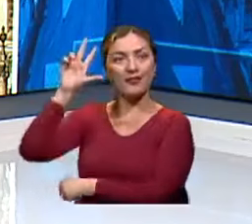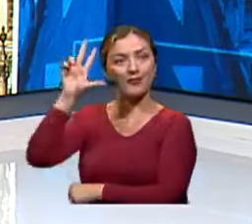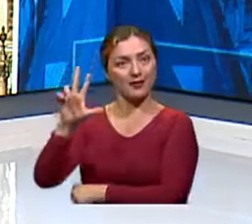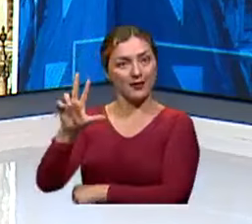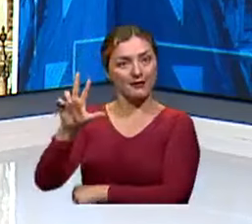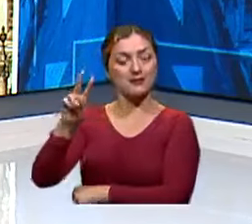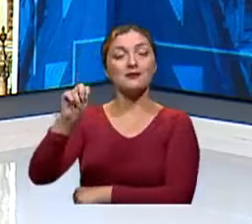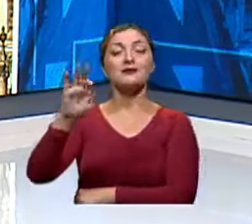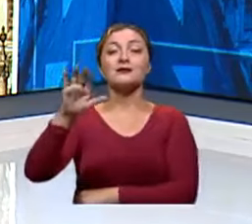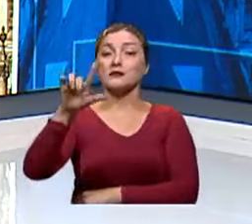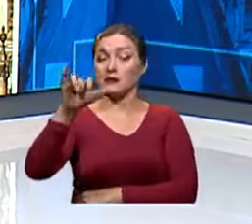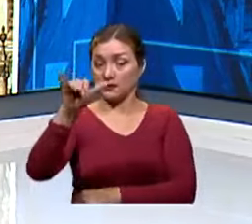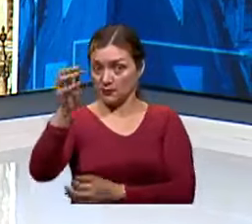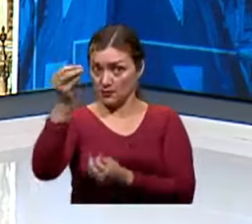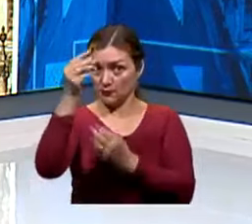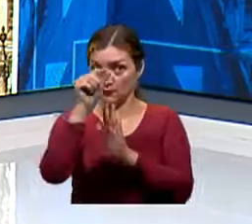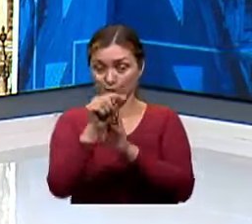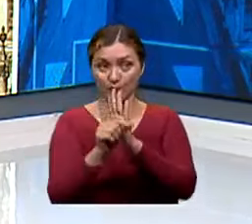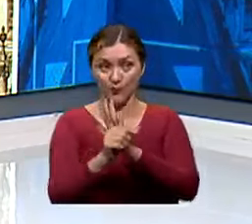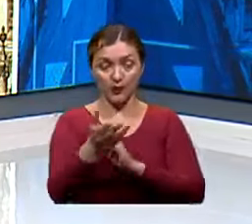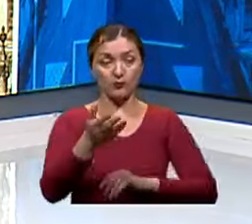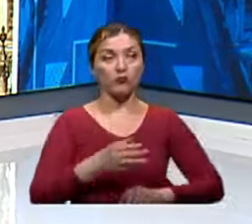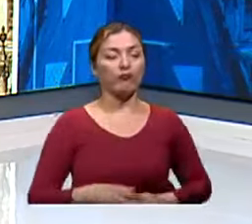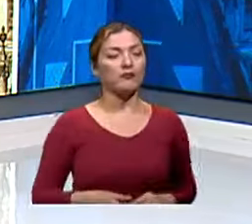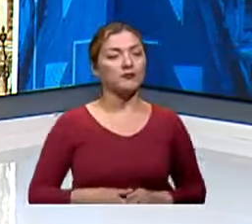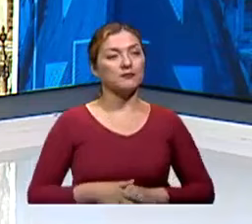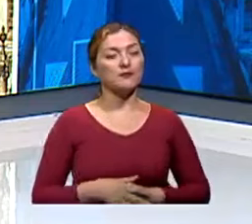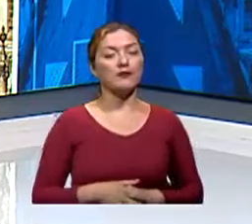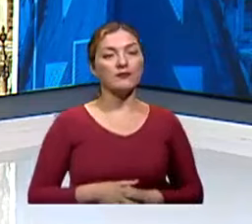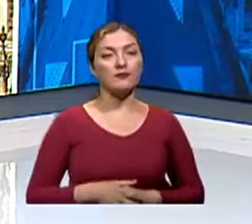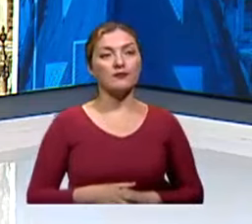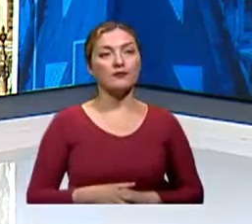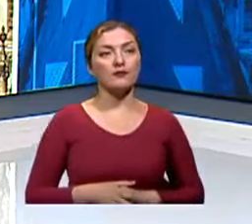Vaya Natalie Jiménez para que nos cuente los detalles. Adelante.